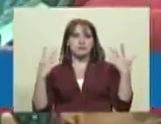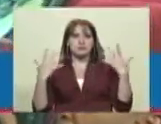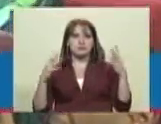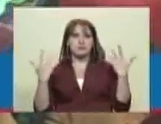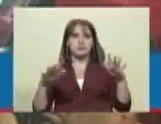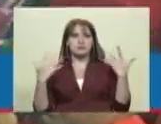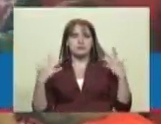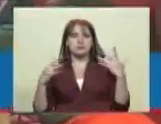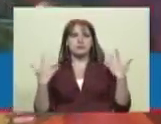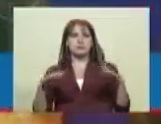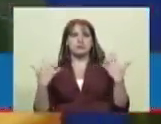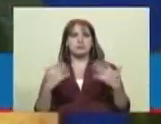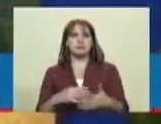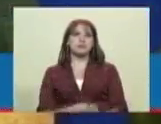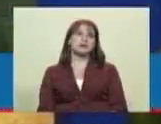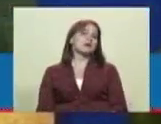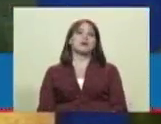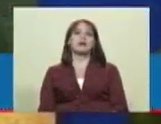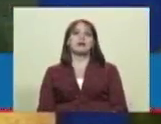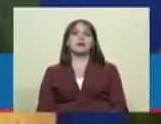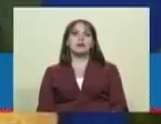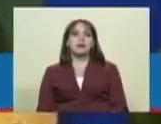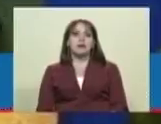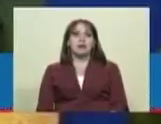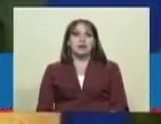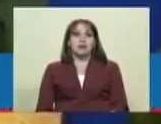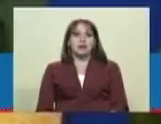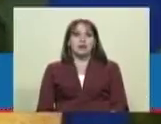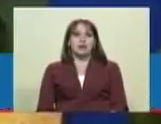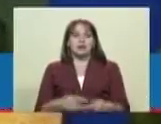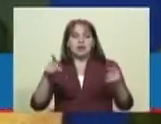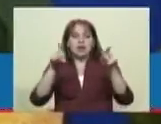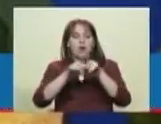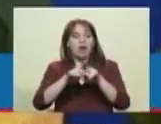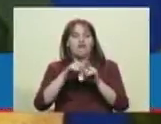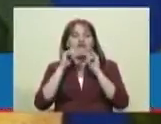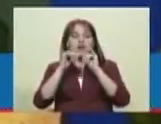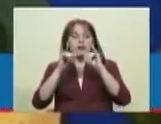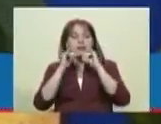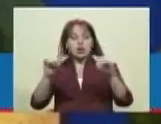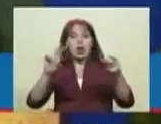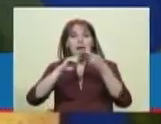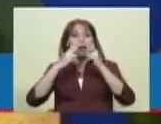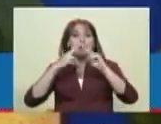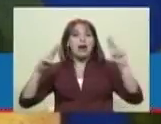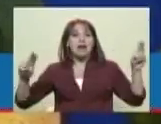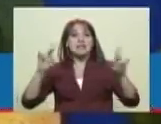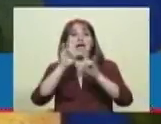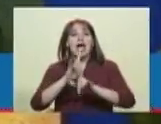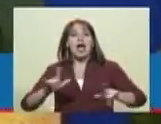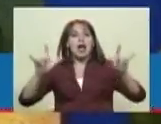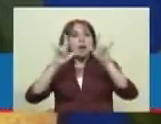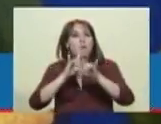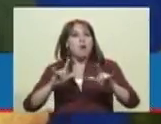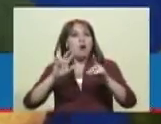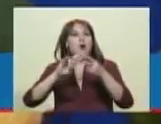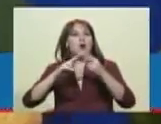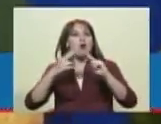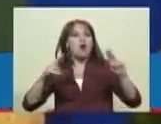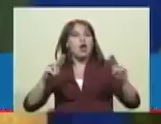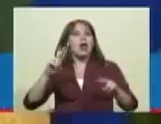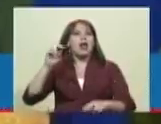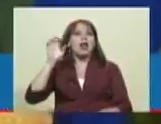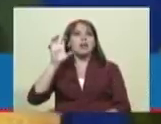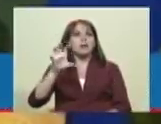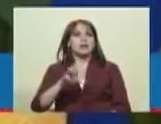hoy. Es un canto de paz, es un canto de amor a la patria. Nunca